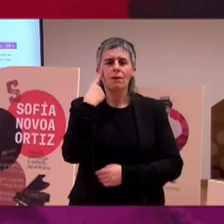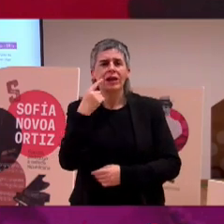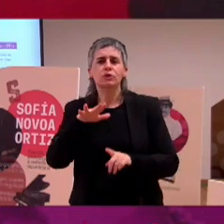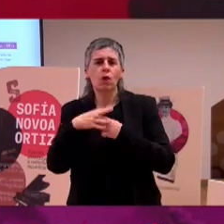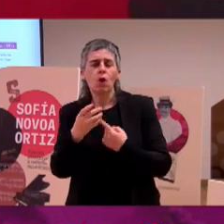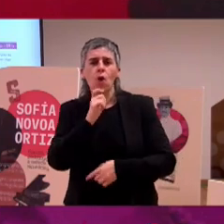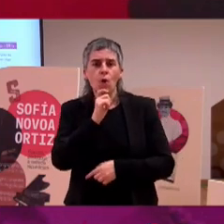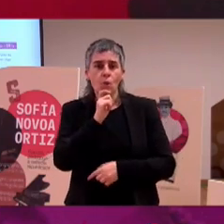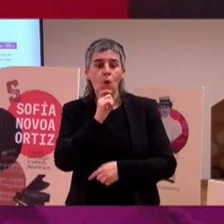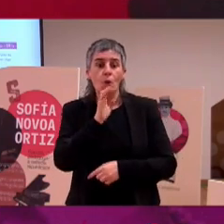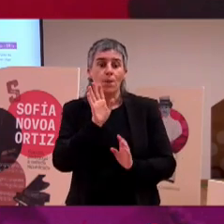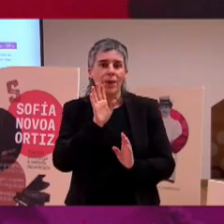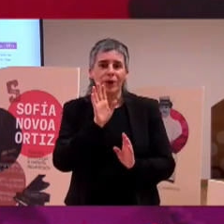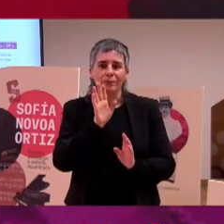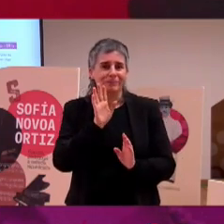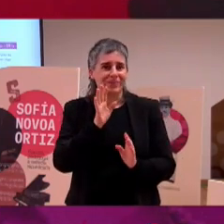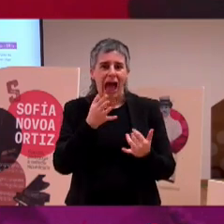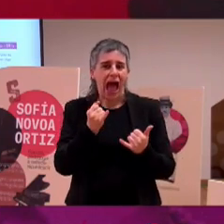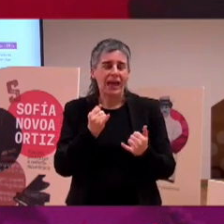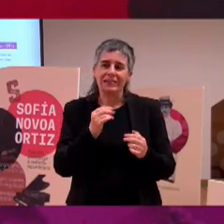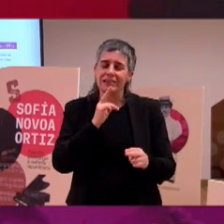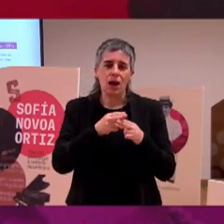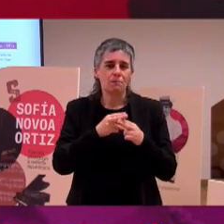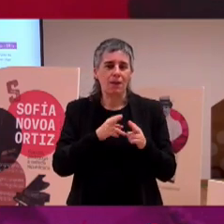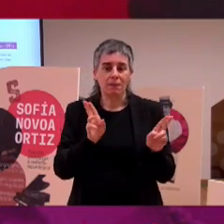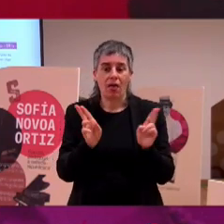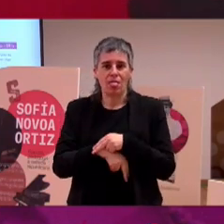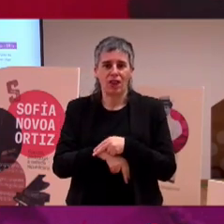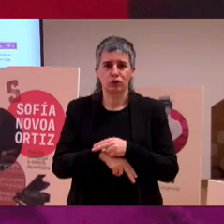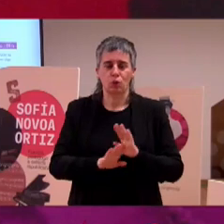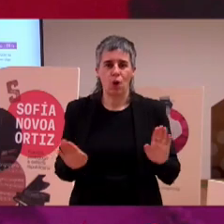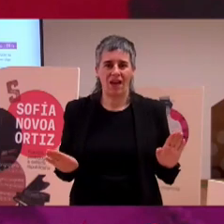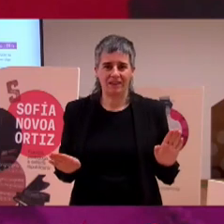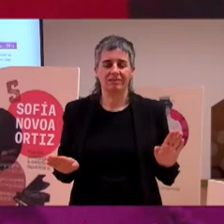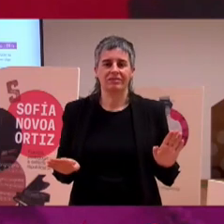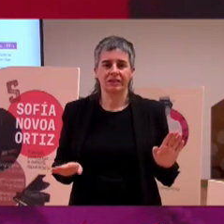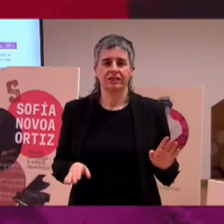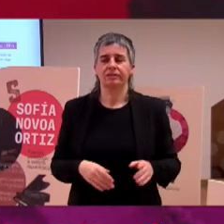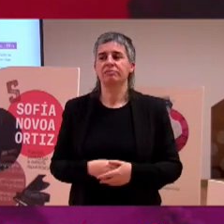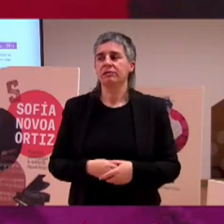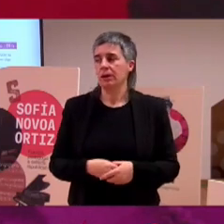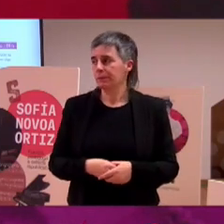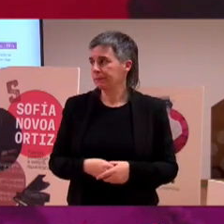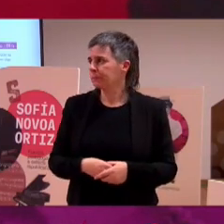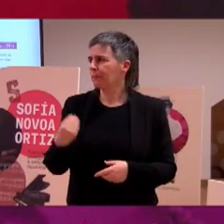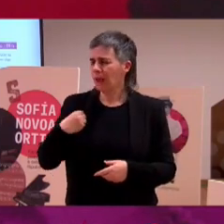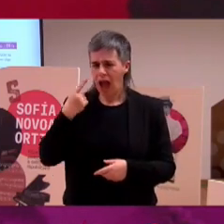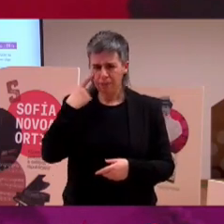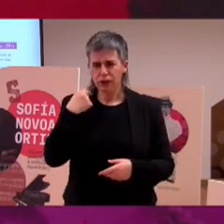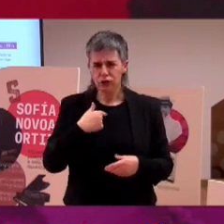aquí, que creo que moi, bueno, pues moi, moi